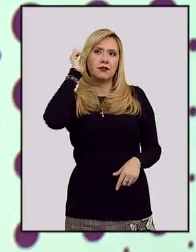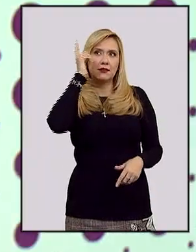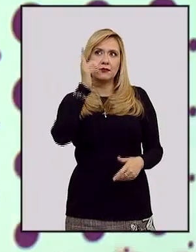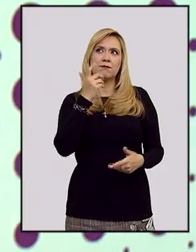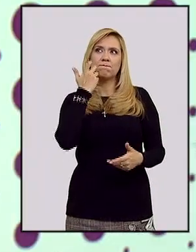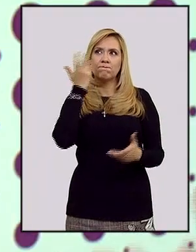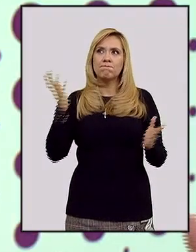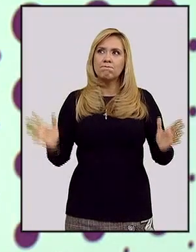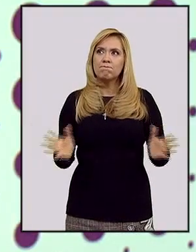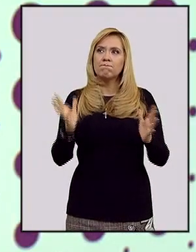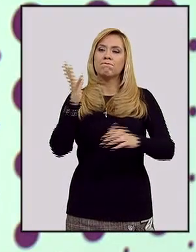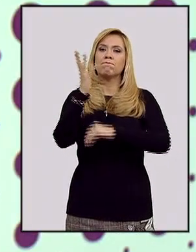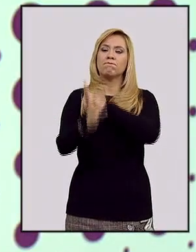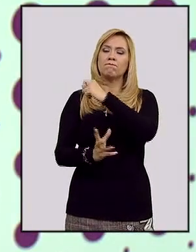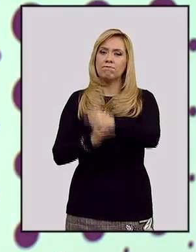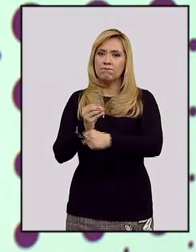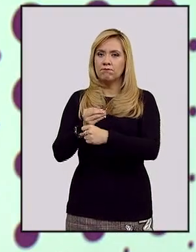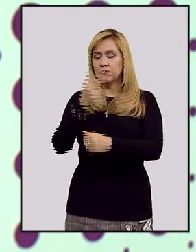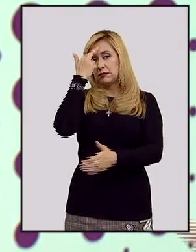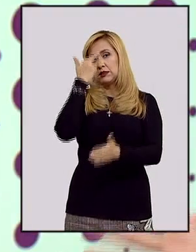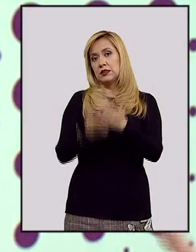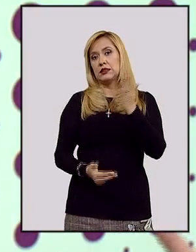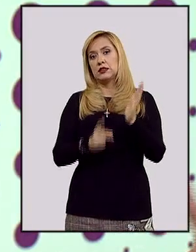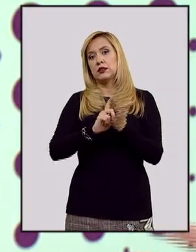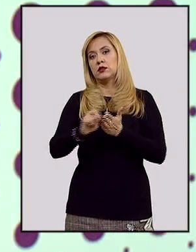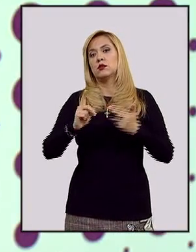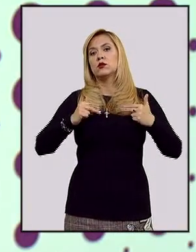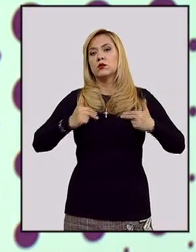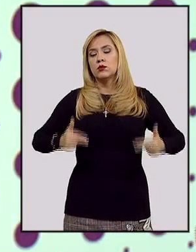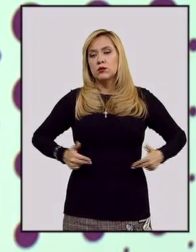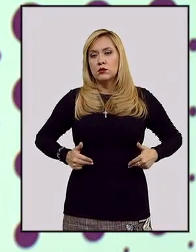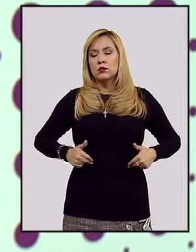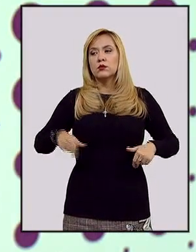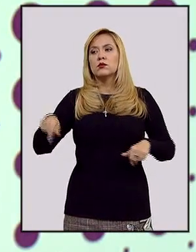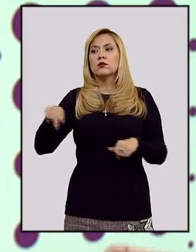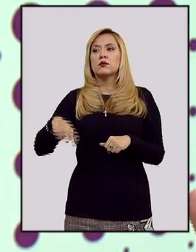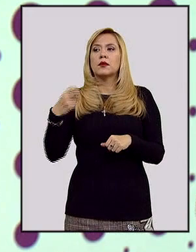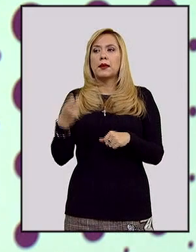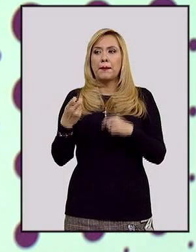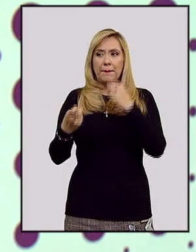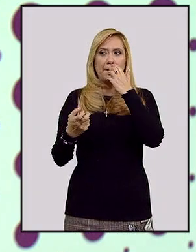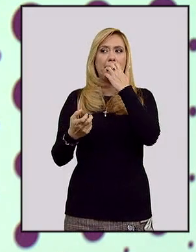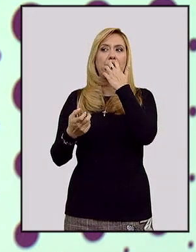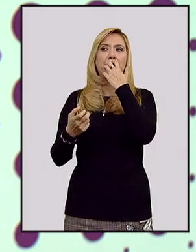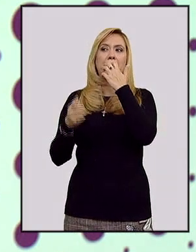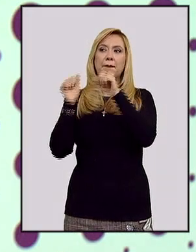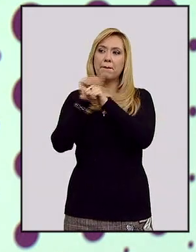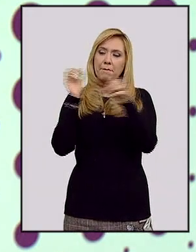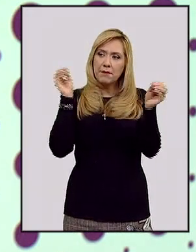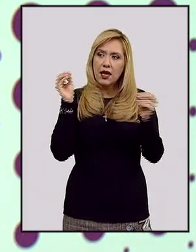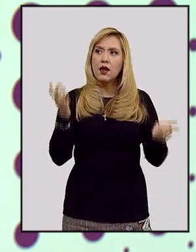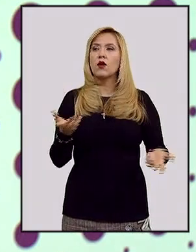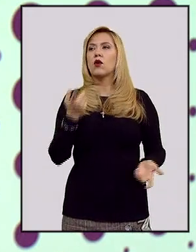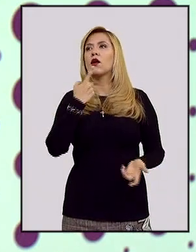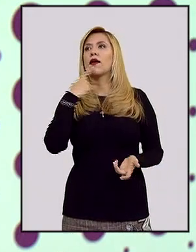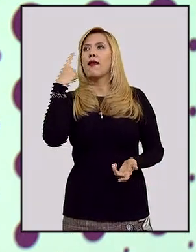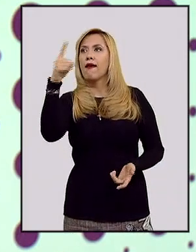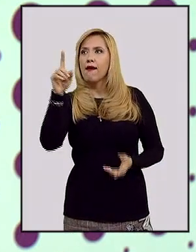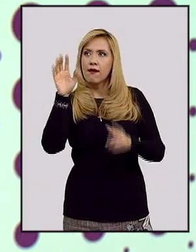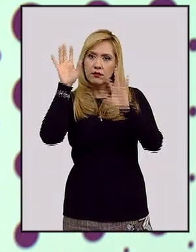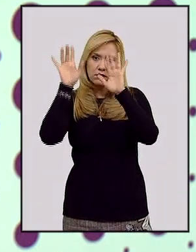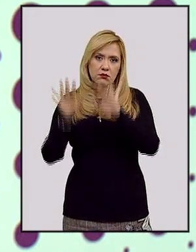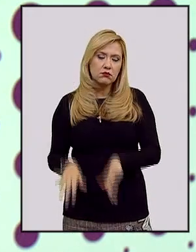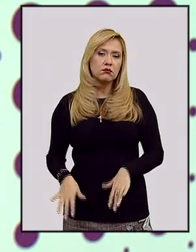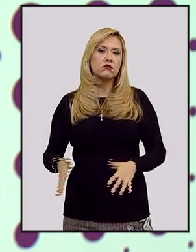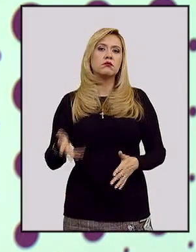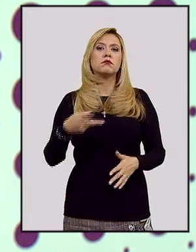a la reparación integral por violaciones a derechos humanos, es que hemos optado por estas otras vías como el amparo, como las quejas. Pero yo creo que es